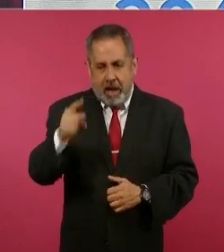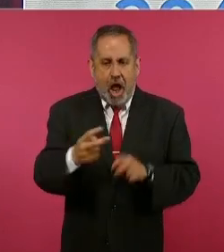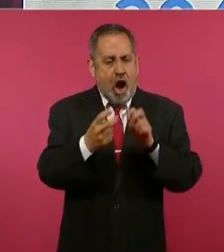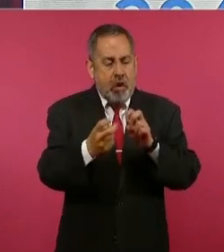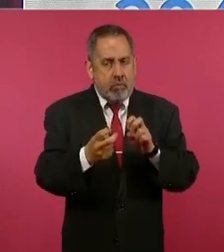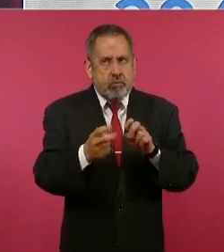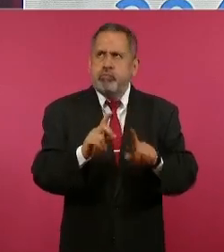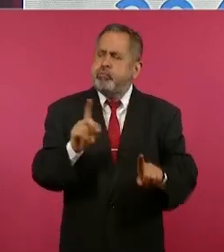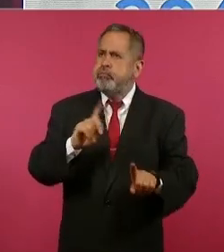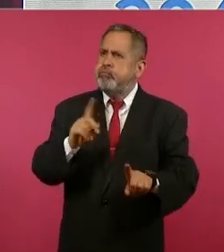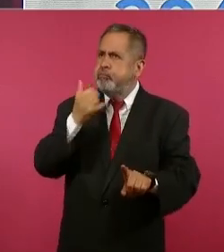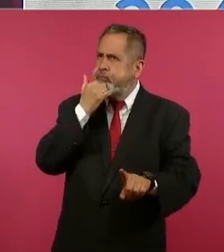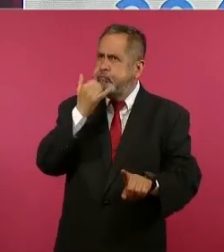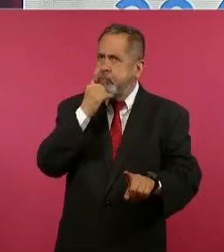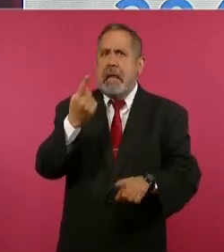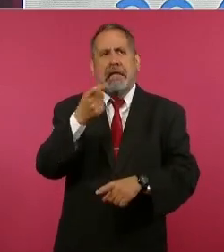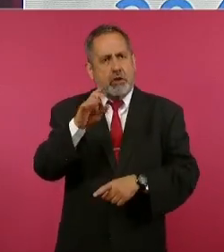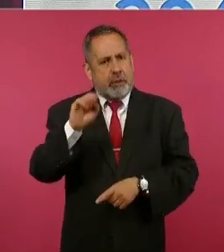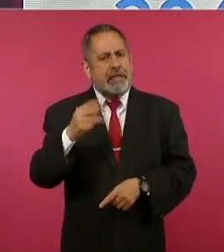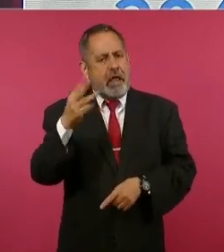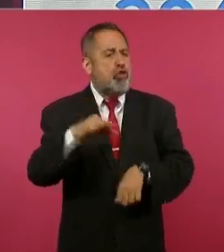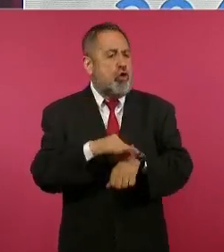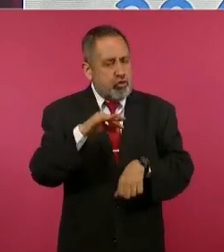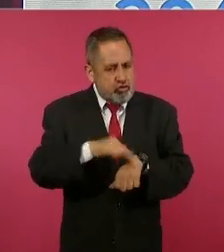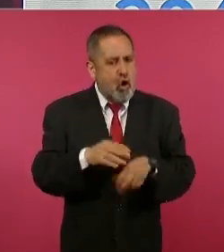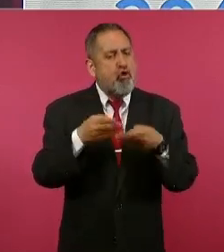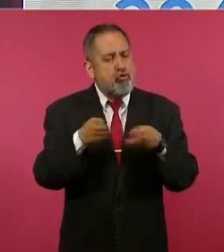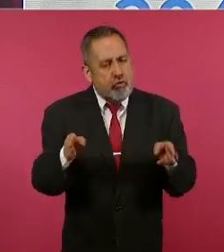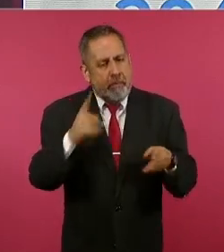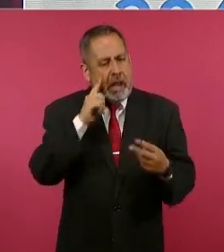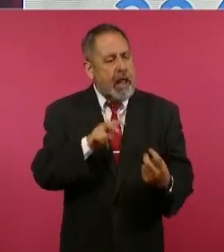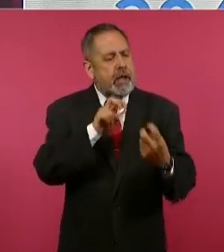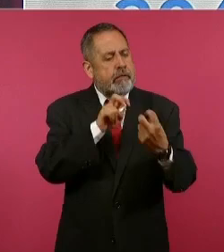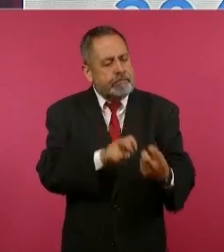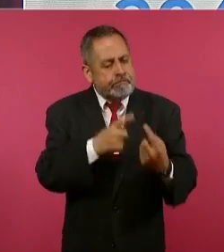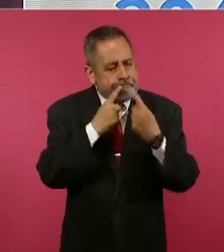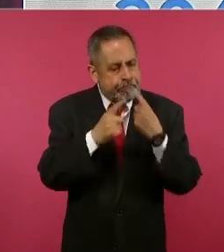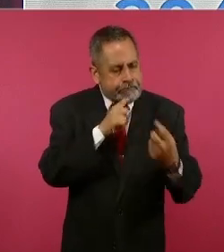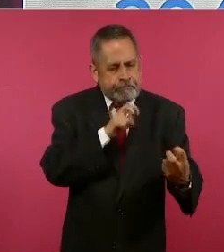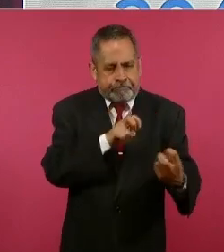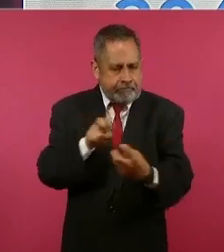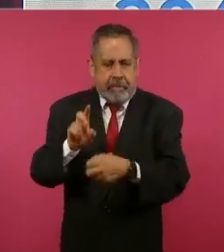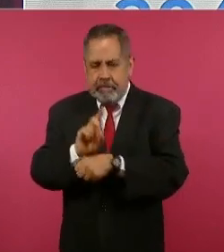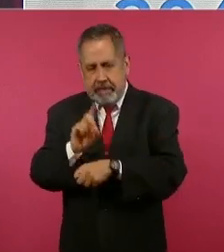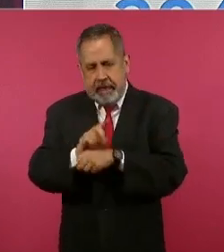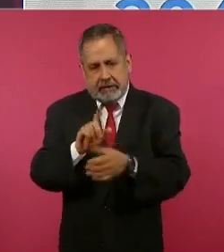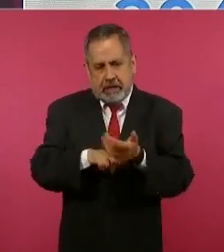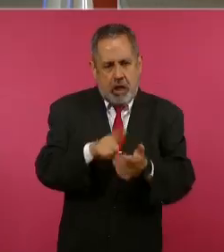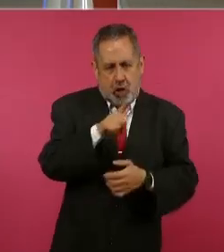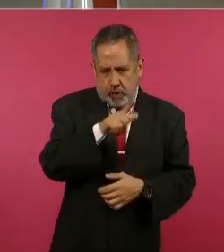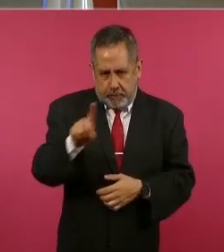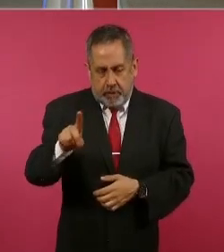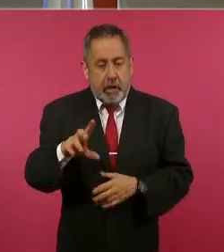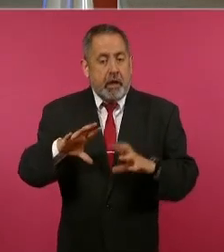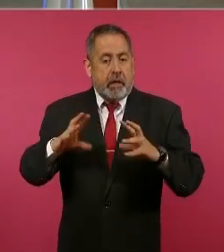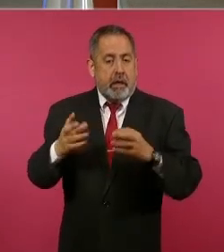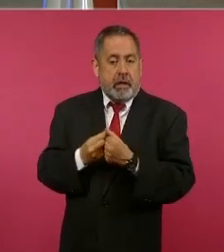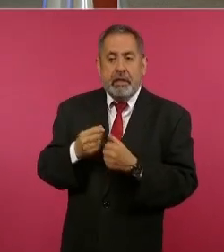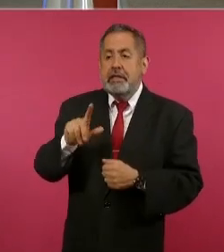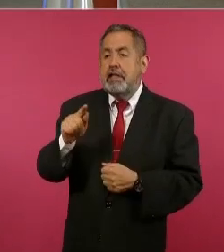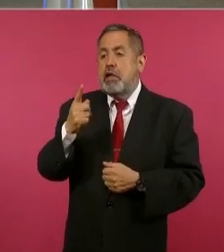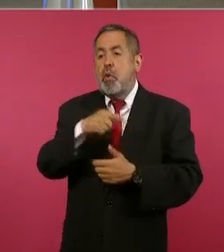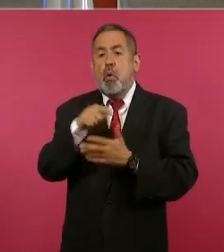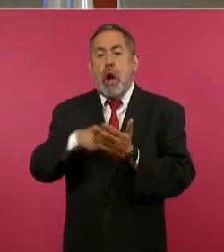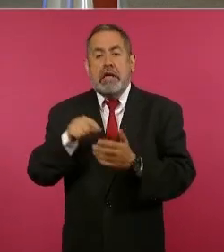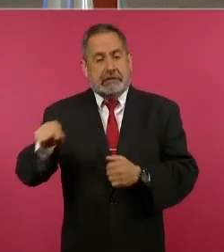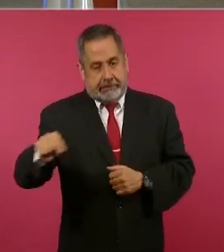atención, perdón, 153 médicos generales de primer nivel para la cobertura de todos los días de la semana en 71 centros de salud